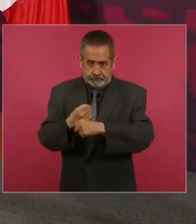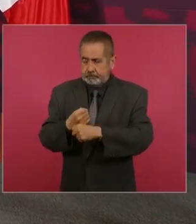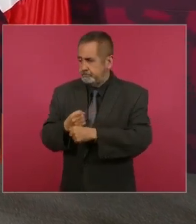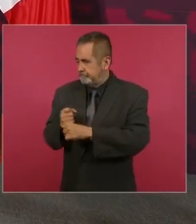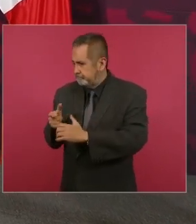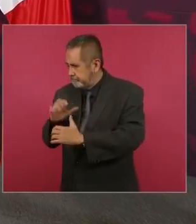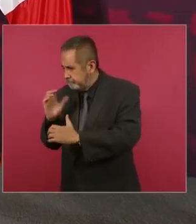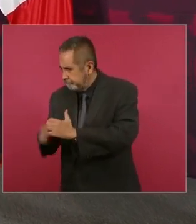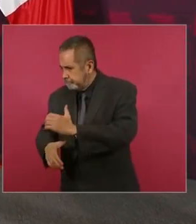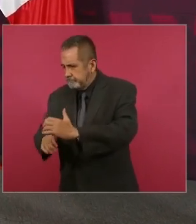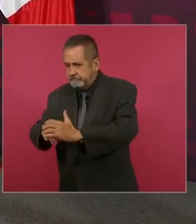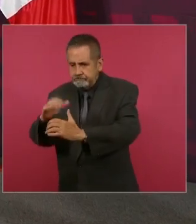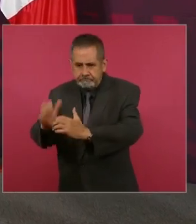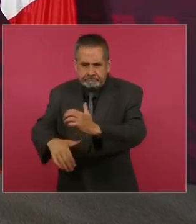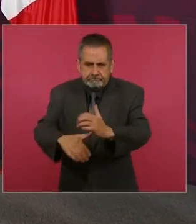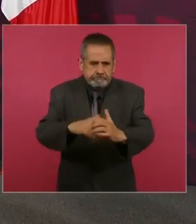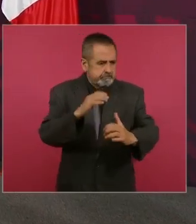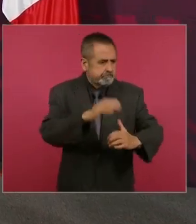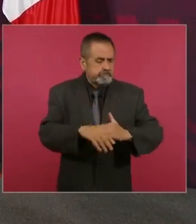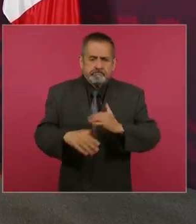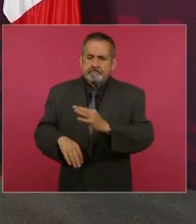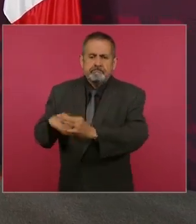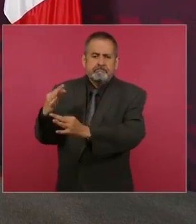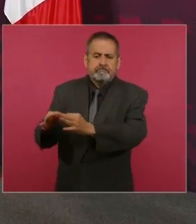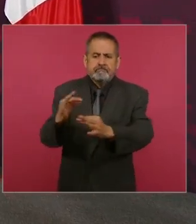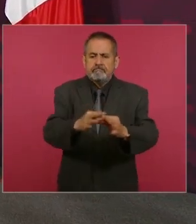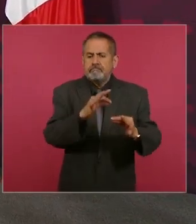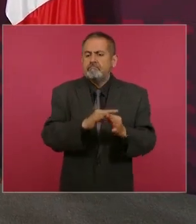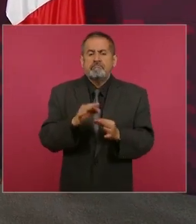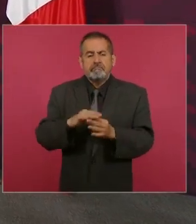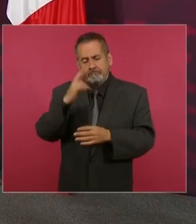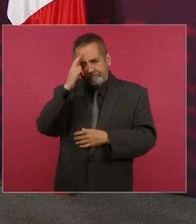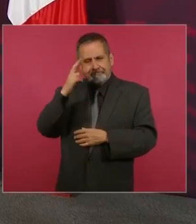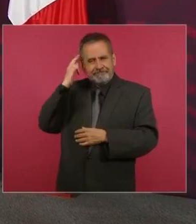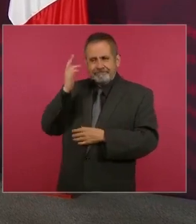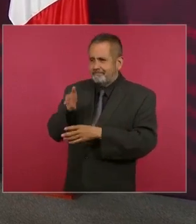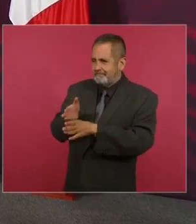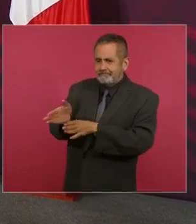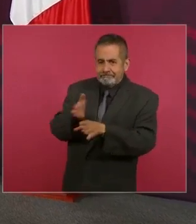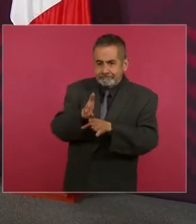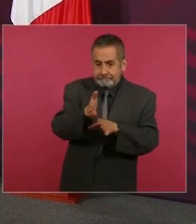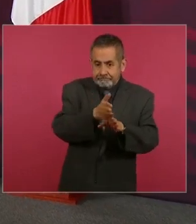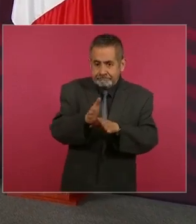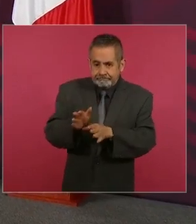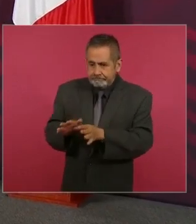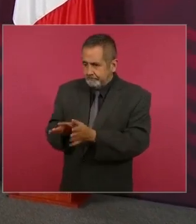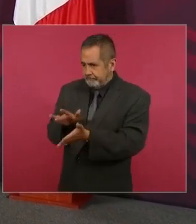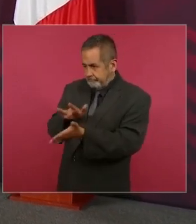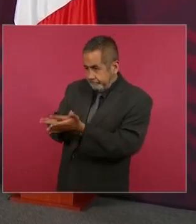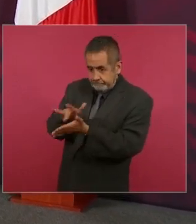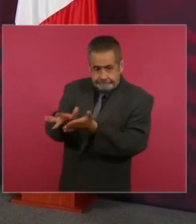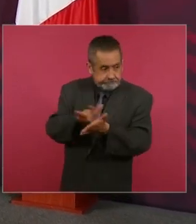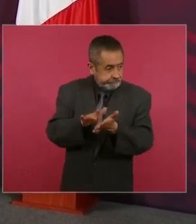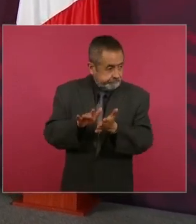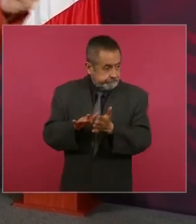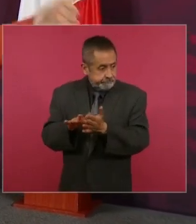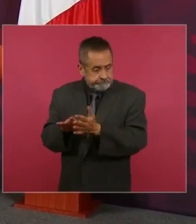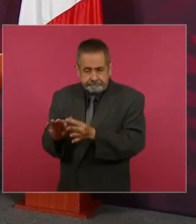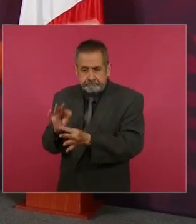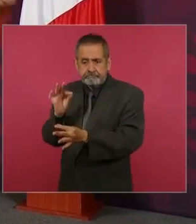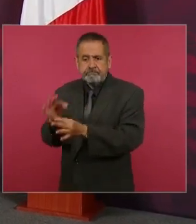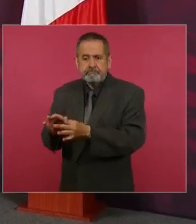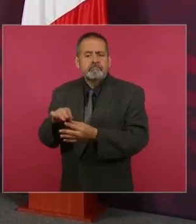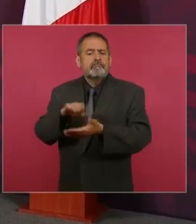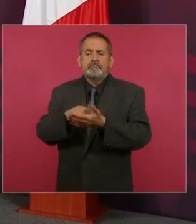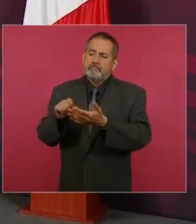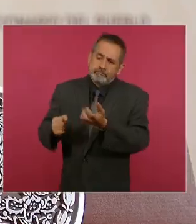de infraestructura, el apoyo a los principales ejes que han sido los ejes de la Cuarta Transformación, que tiene que ver